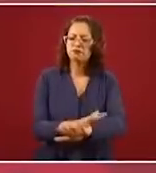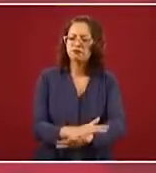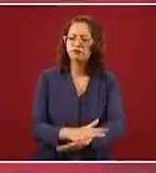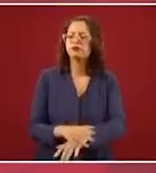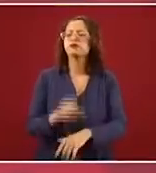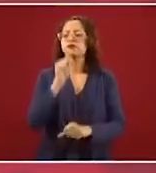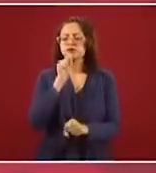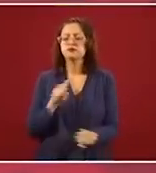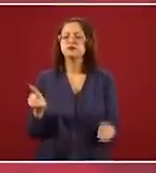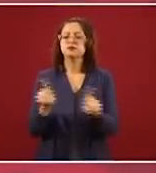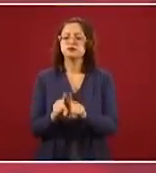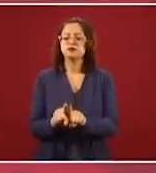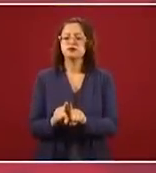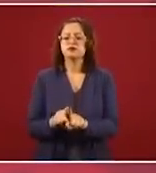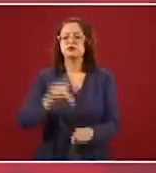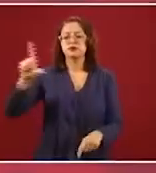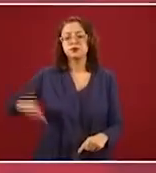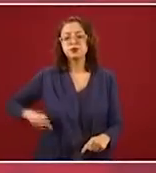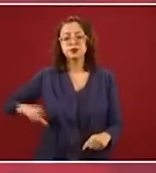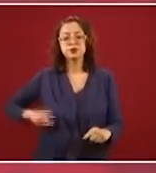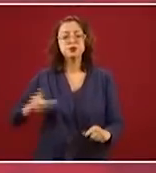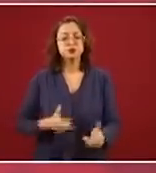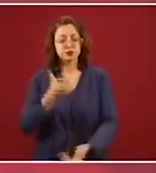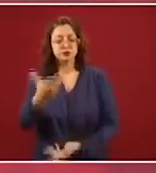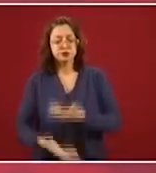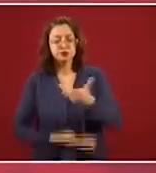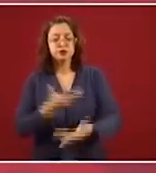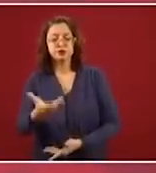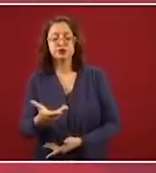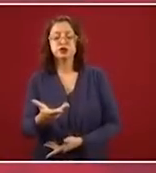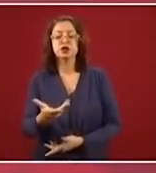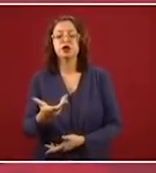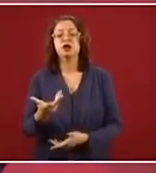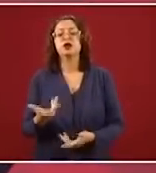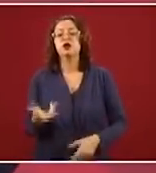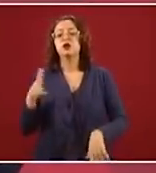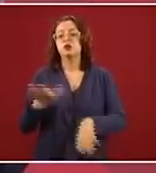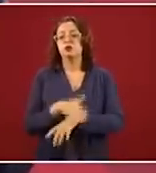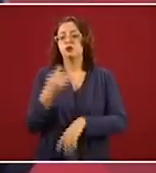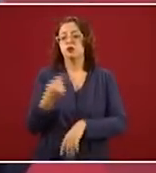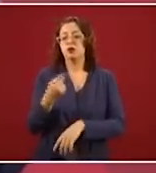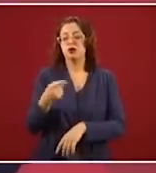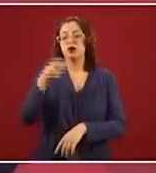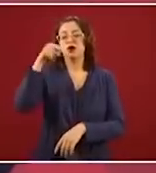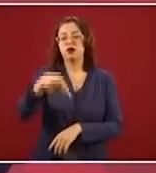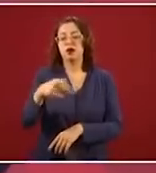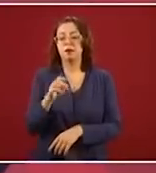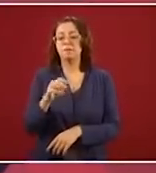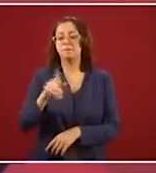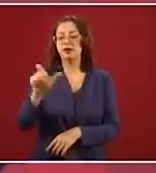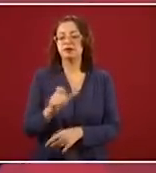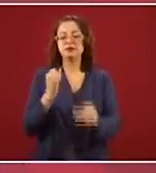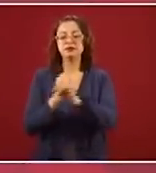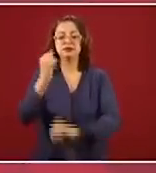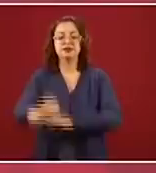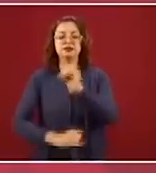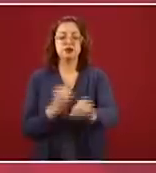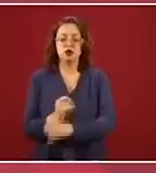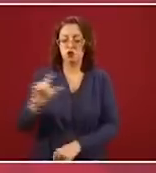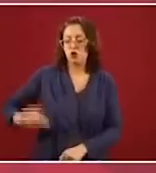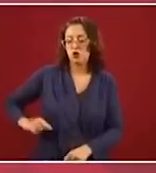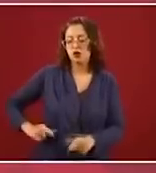y también los servidores públicos. Habían servidores públicos en Pemex Internacional que llevaban 30 años.